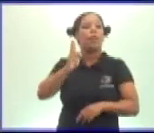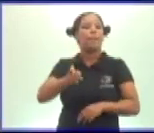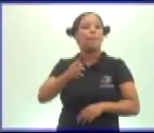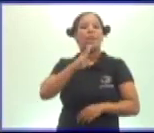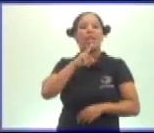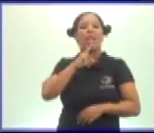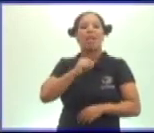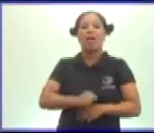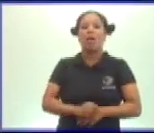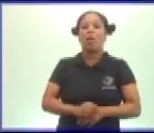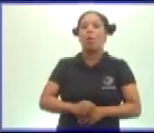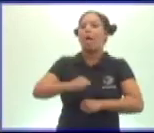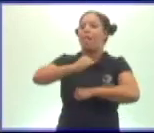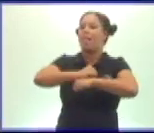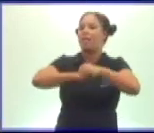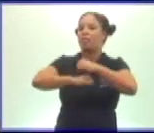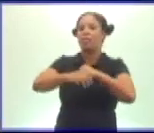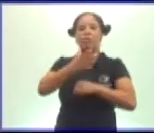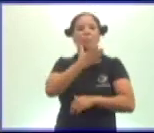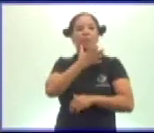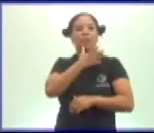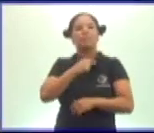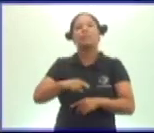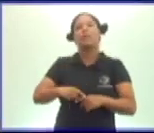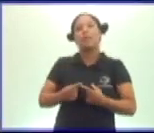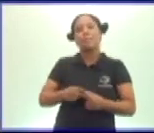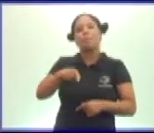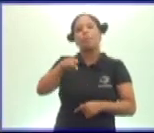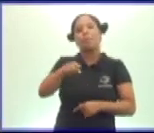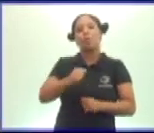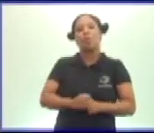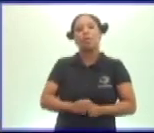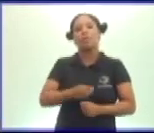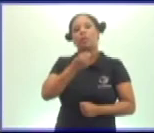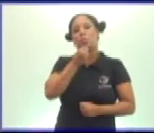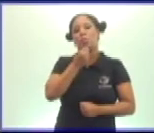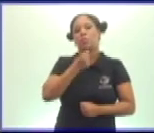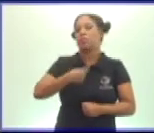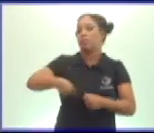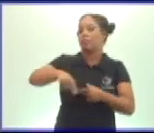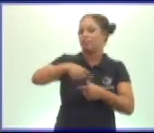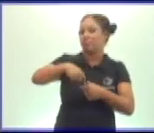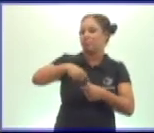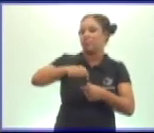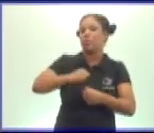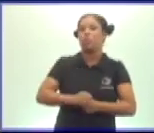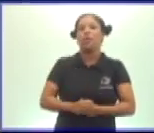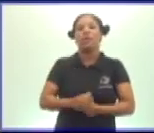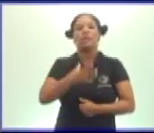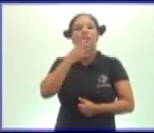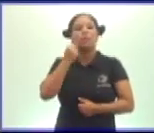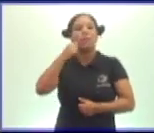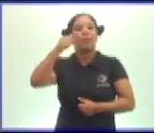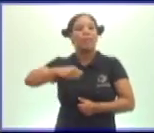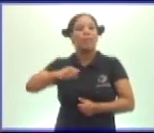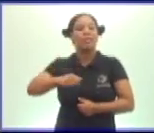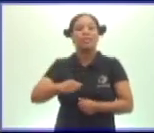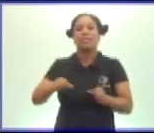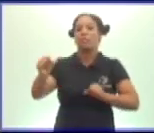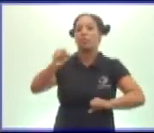las estructuras son semejantes y por eso es posible que se pueda disolver esta sustancia en el